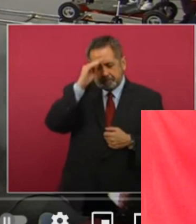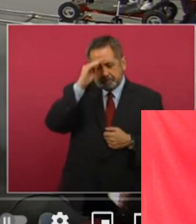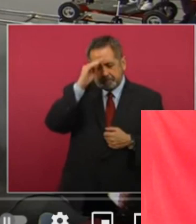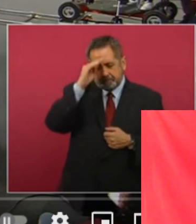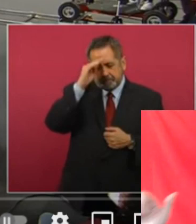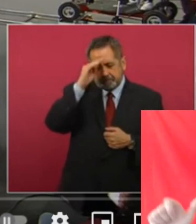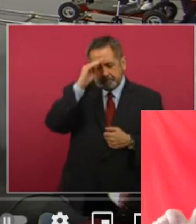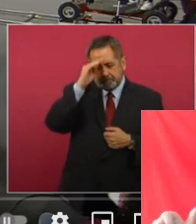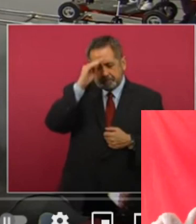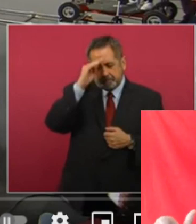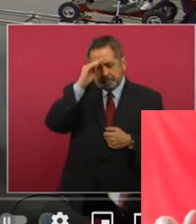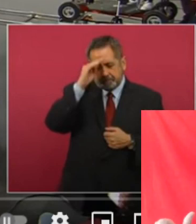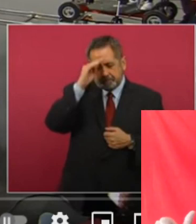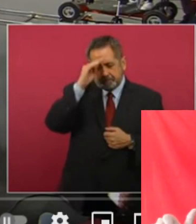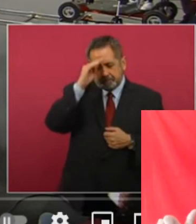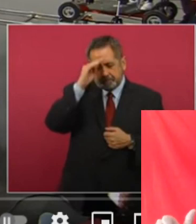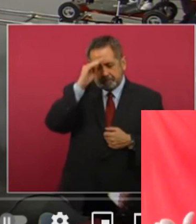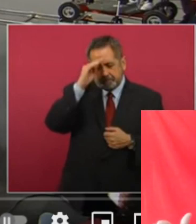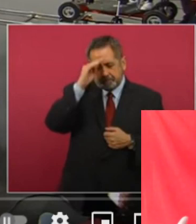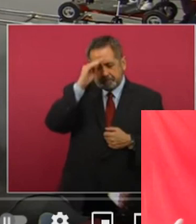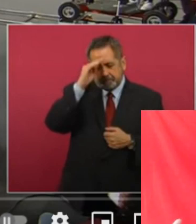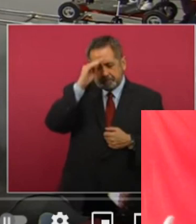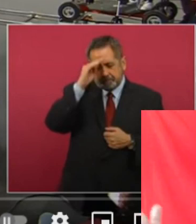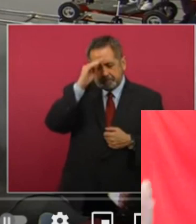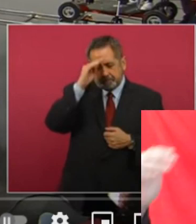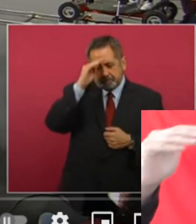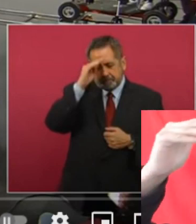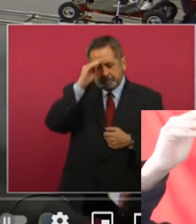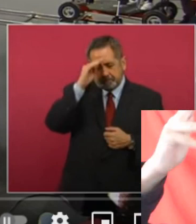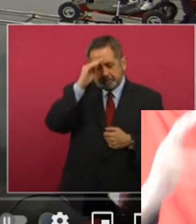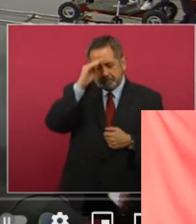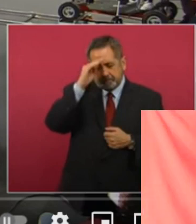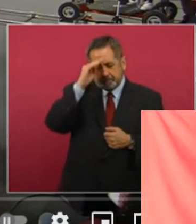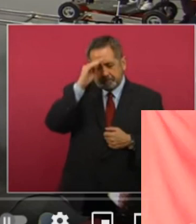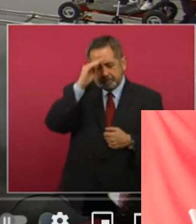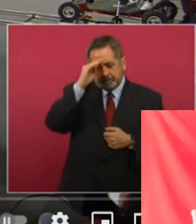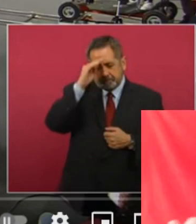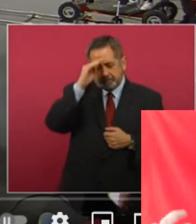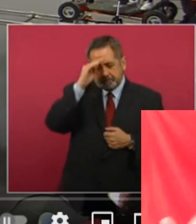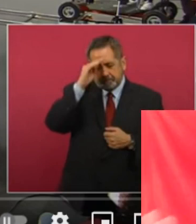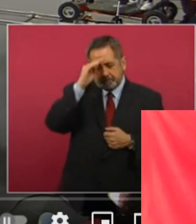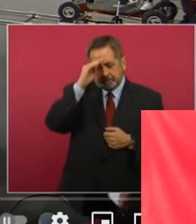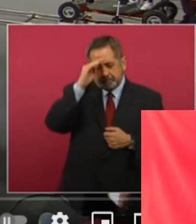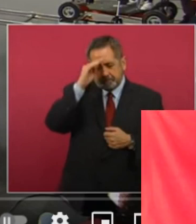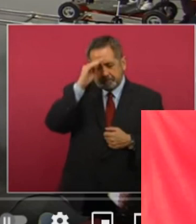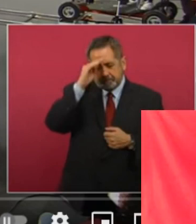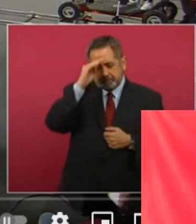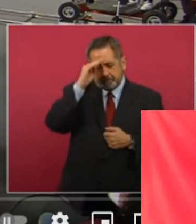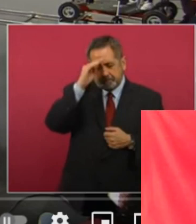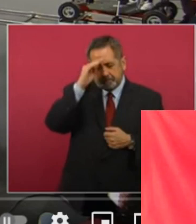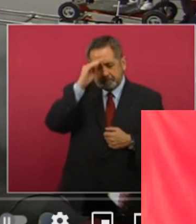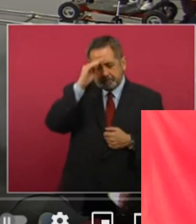años! Esta reportera acaba de decir, se está deteriorando mis pinches topiates. Miren, compa, el presidente